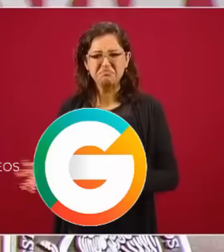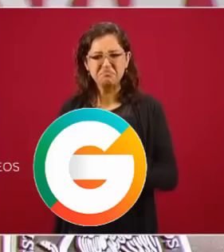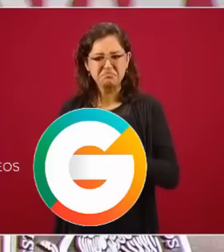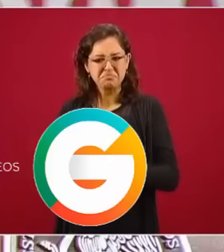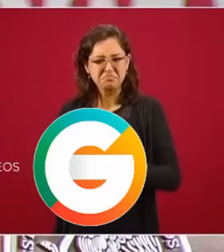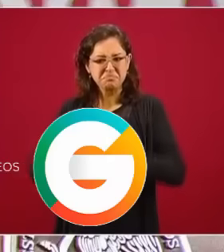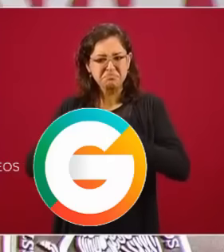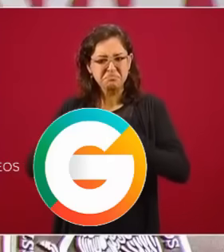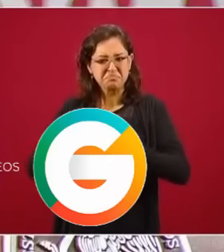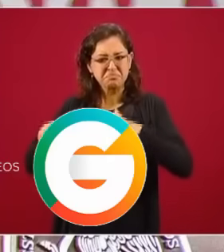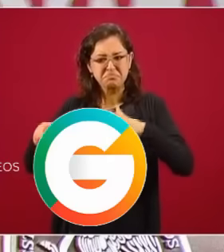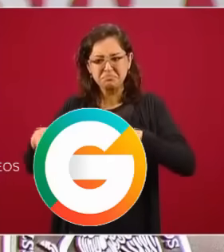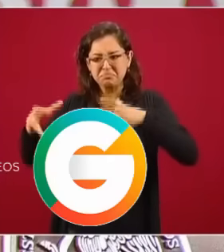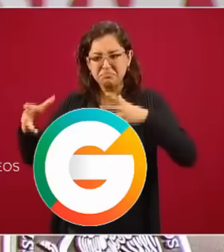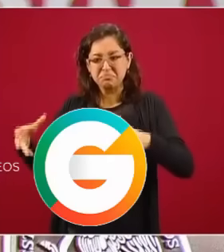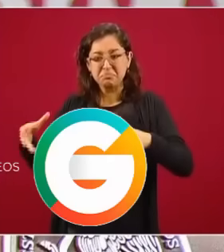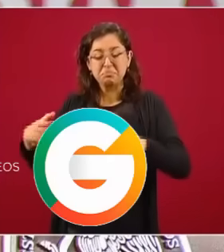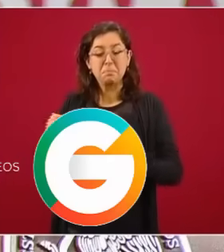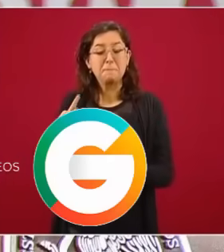y sin embargo,